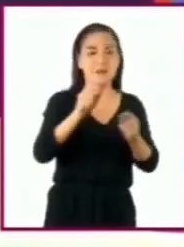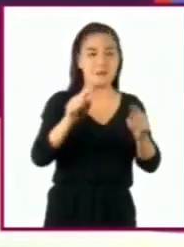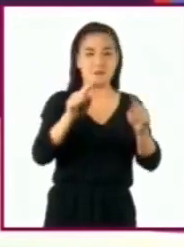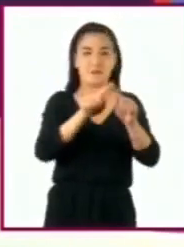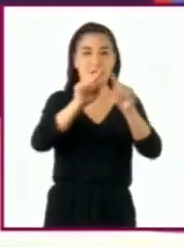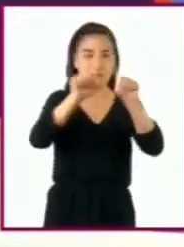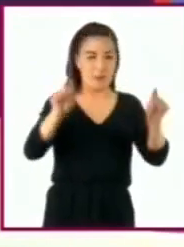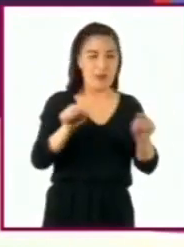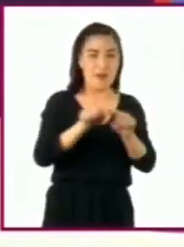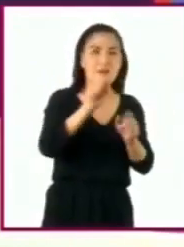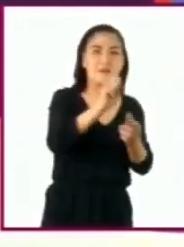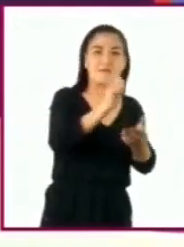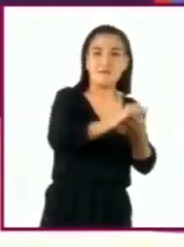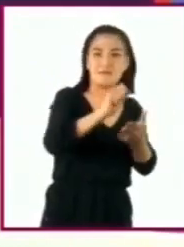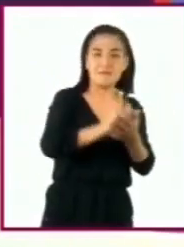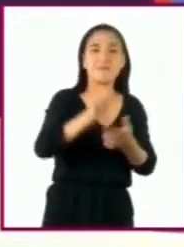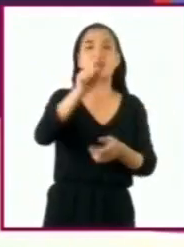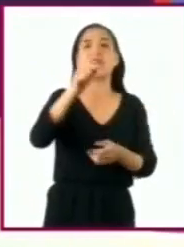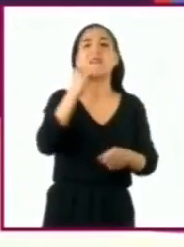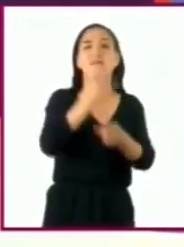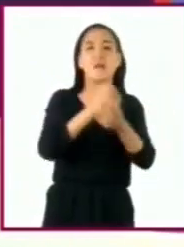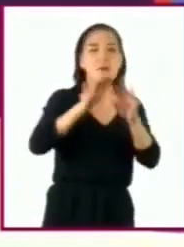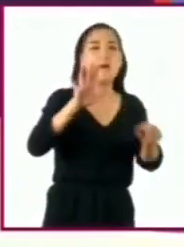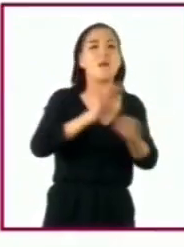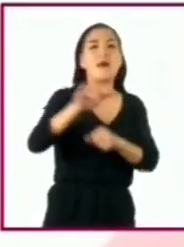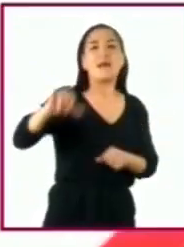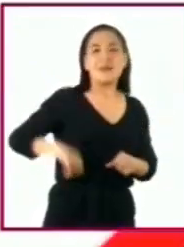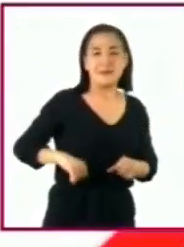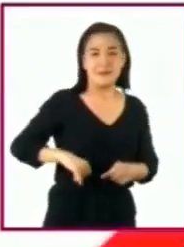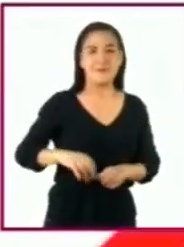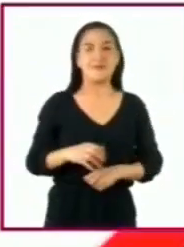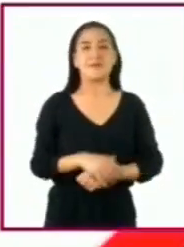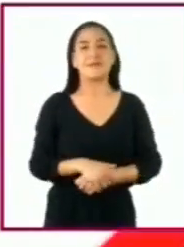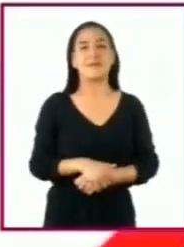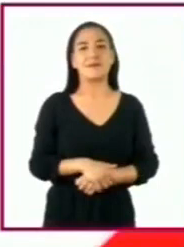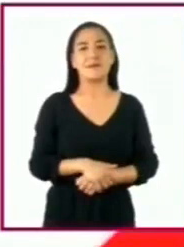de la información que les interesa y que contenga lo siguiente.